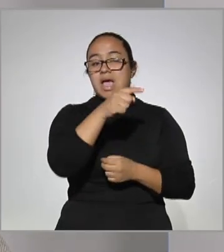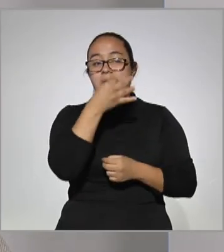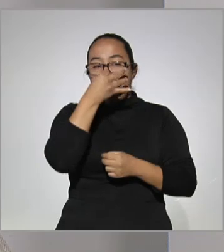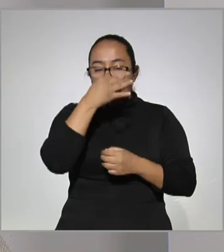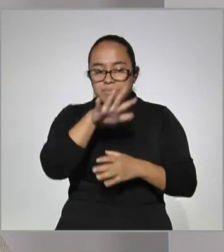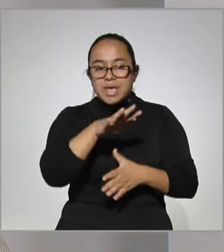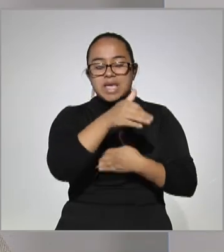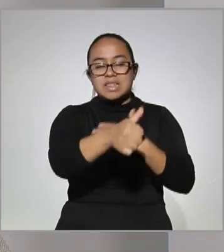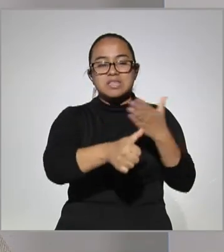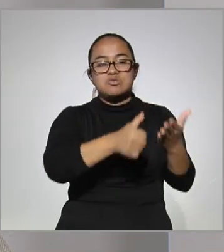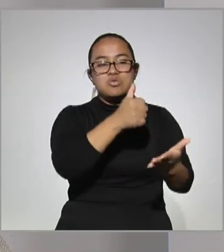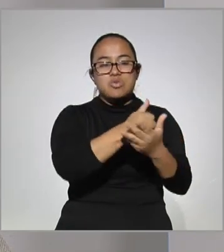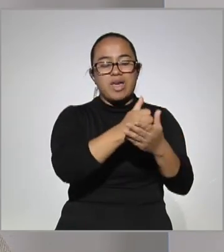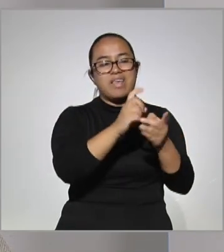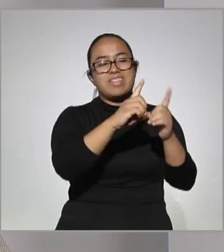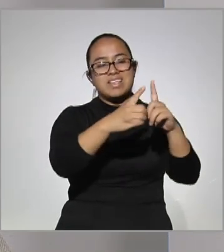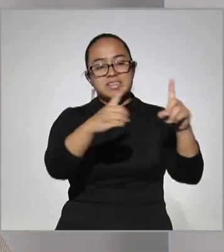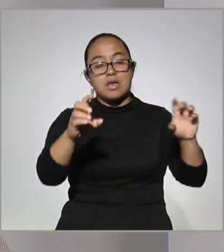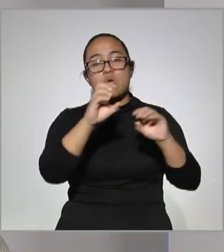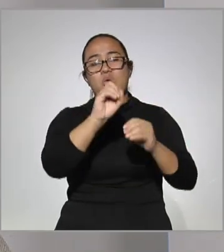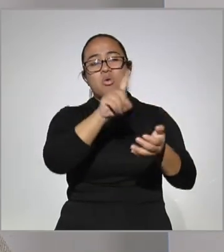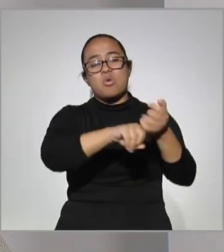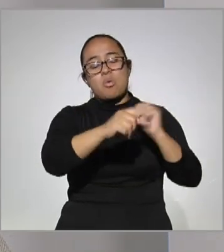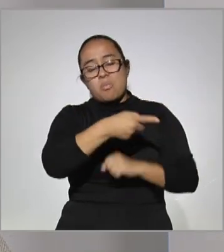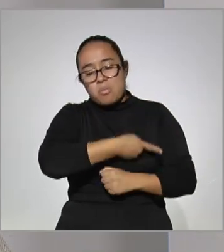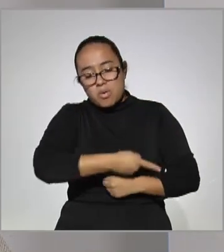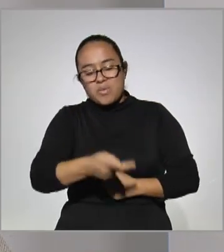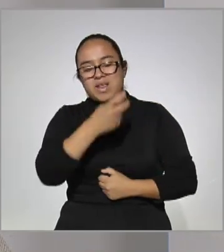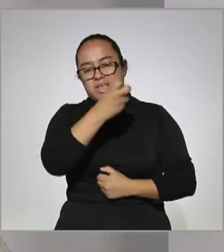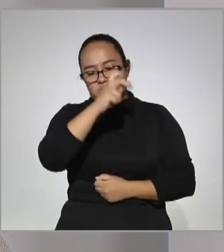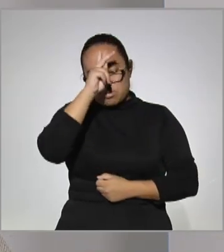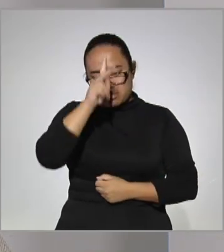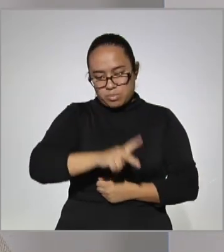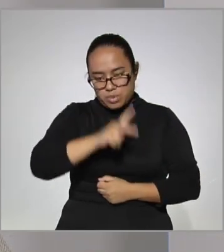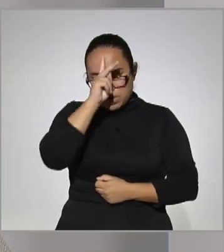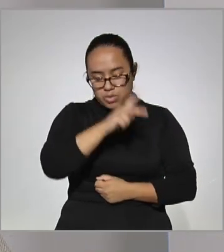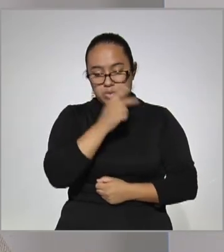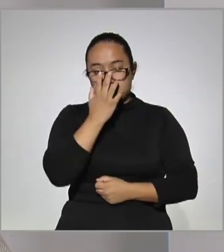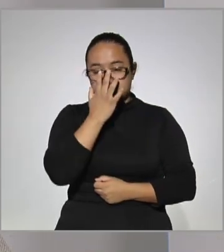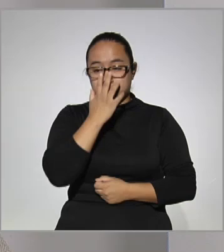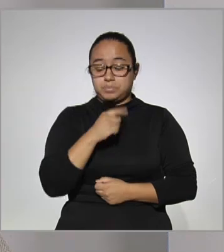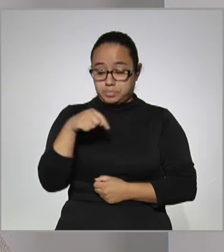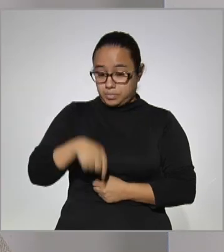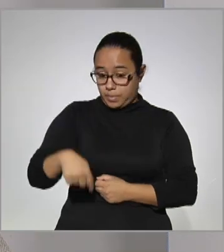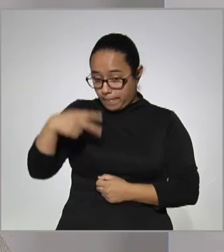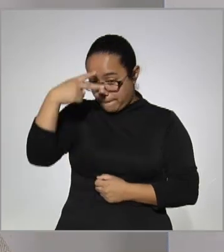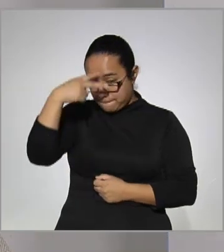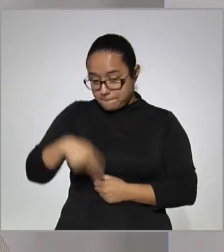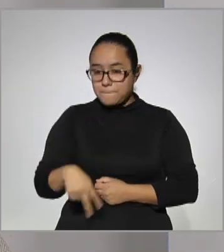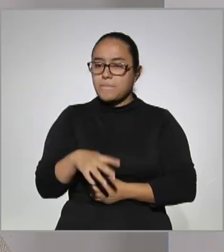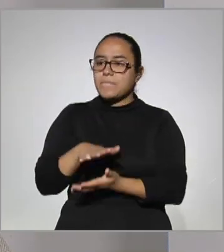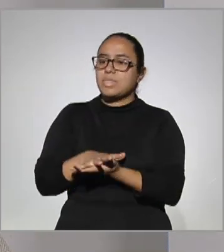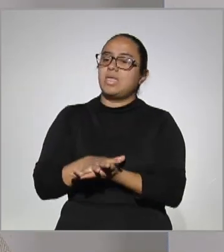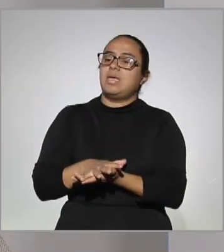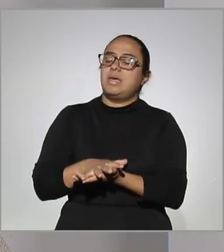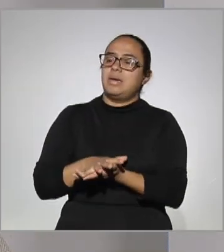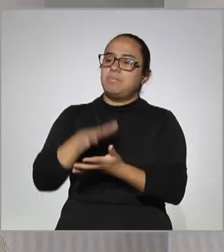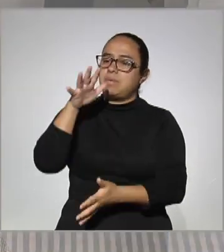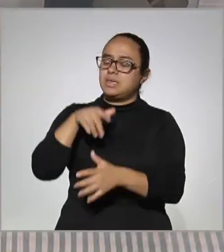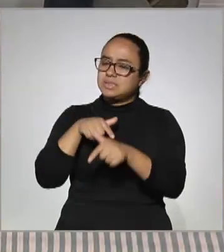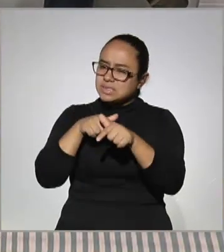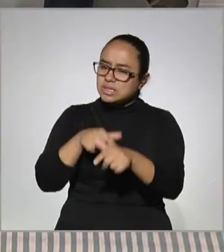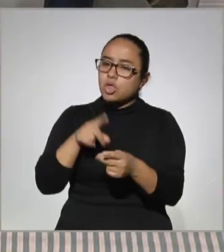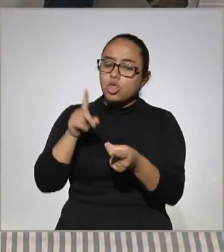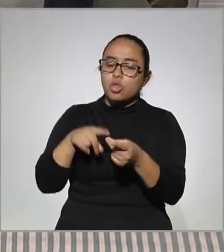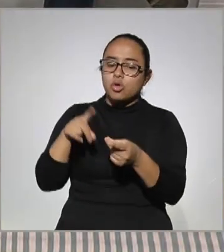o que está relacionado con pobreza. Aquí en nuestro país, en donde vemos que es mucho mayor la prevalencia, pues